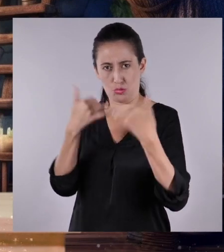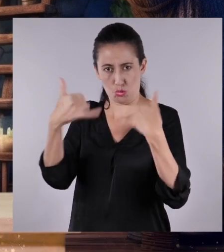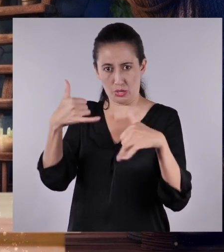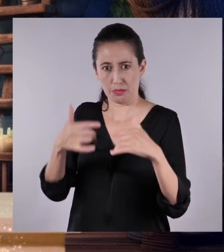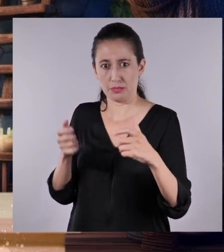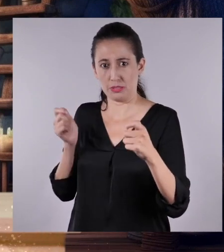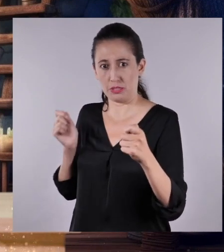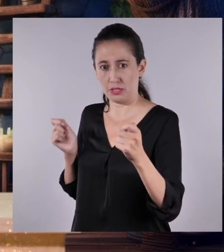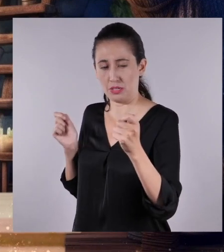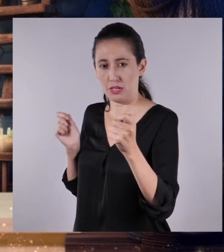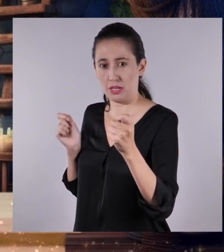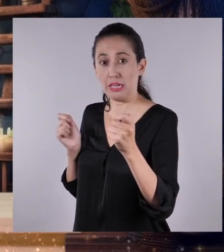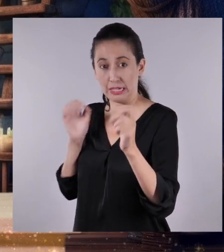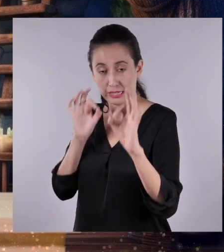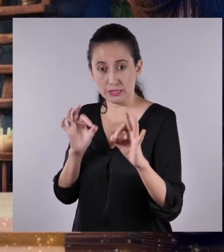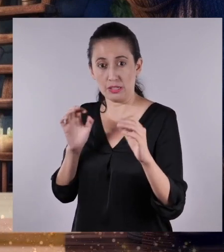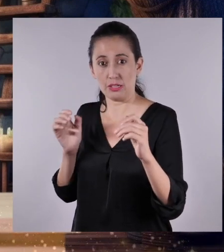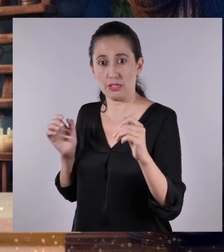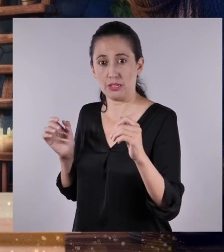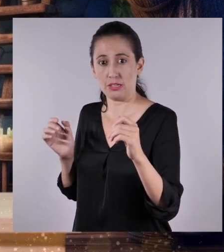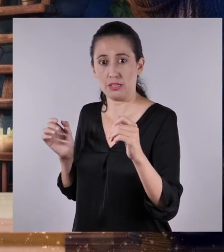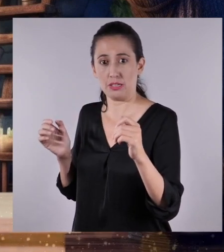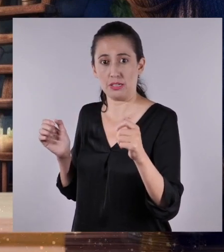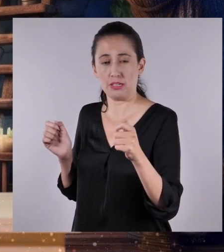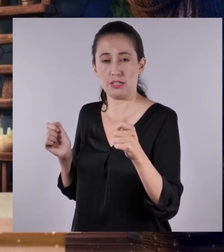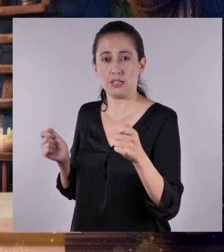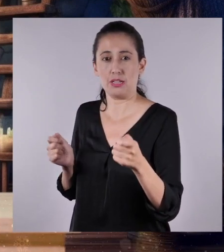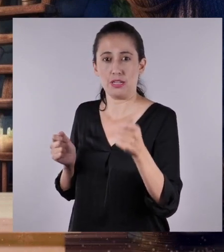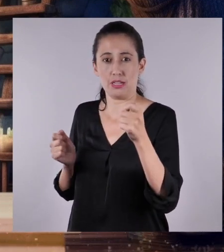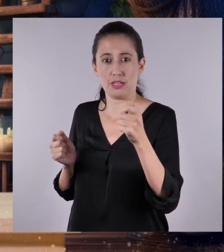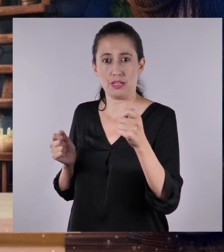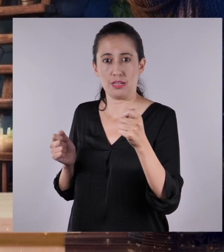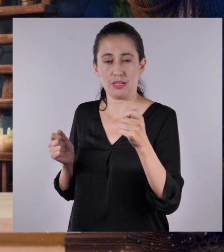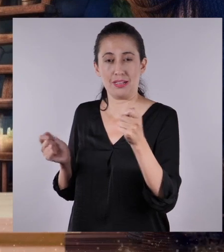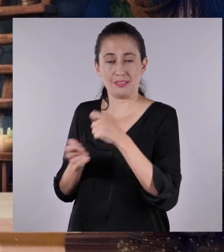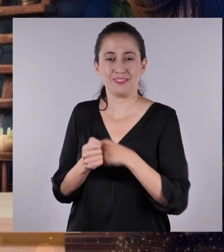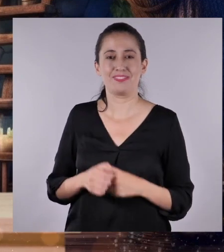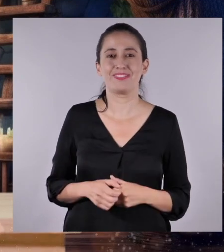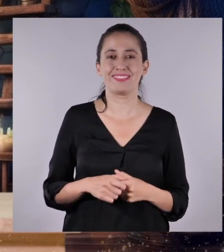entonces, empecemos a jugar. ¡Dale! ¿Estás listo? ¡Listísimo!